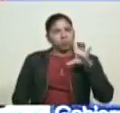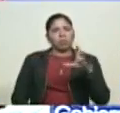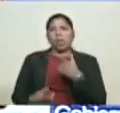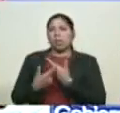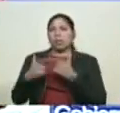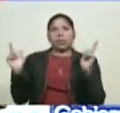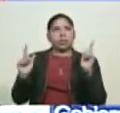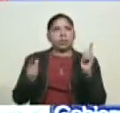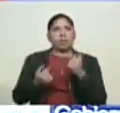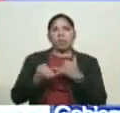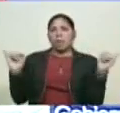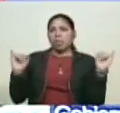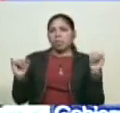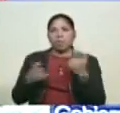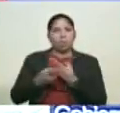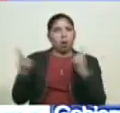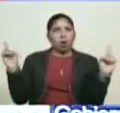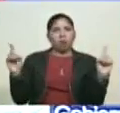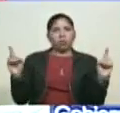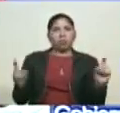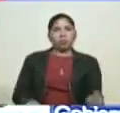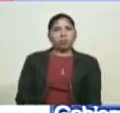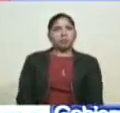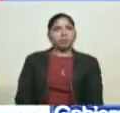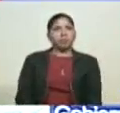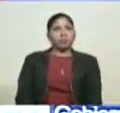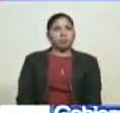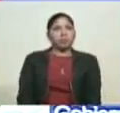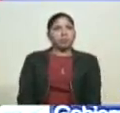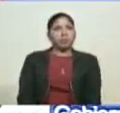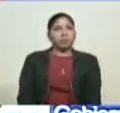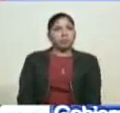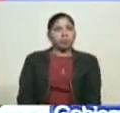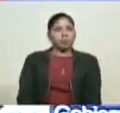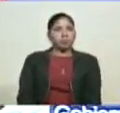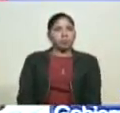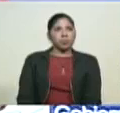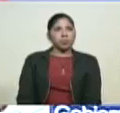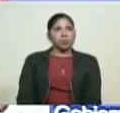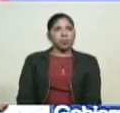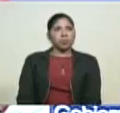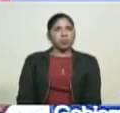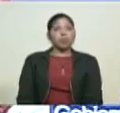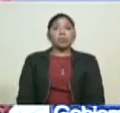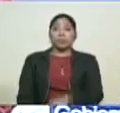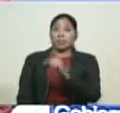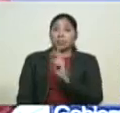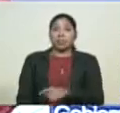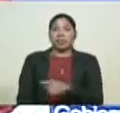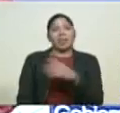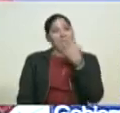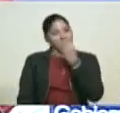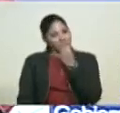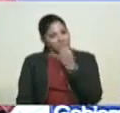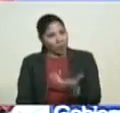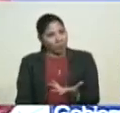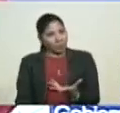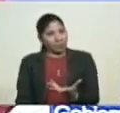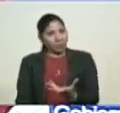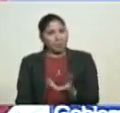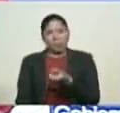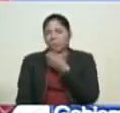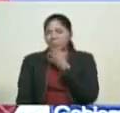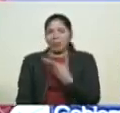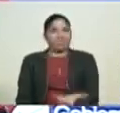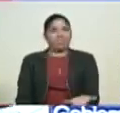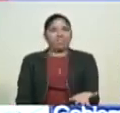democrática, soberana, libre, independiente. Y además, hermosa. Hermosa es